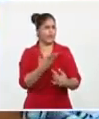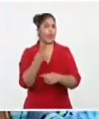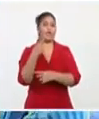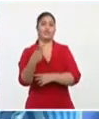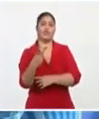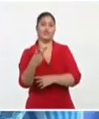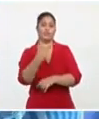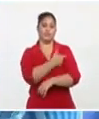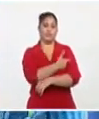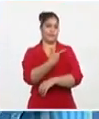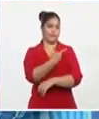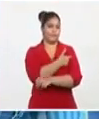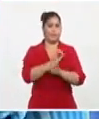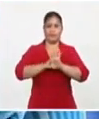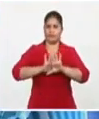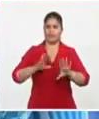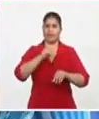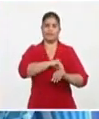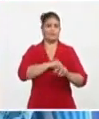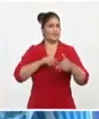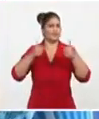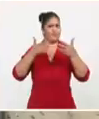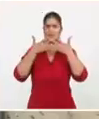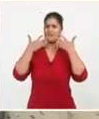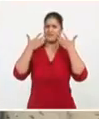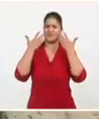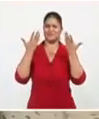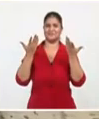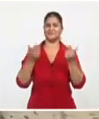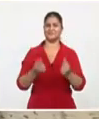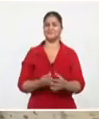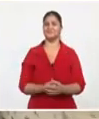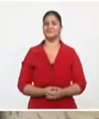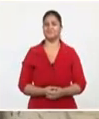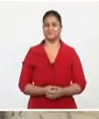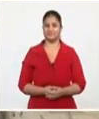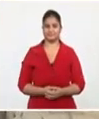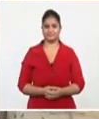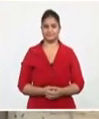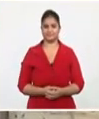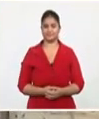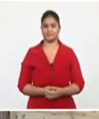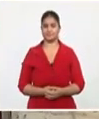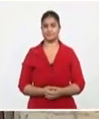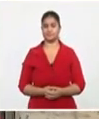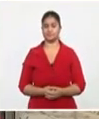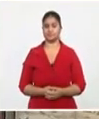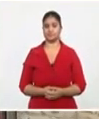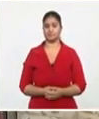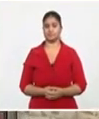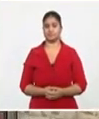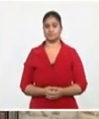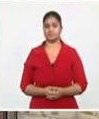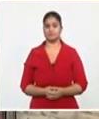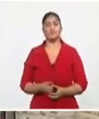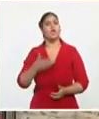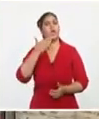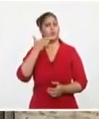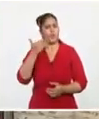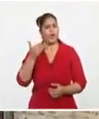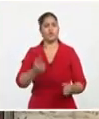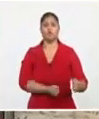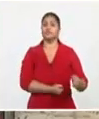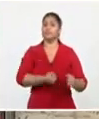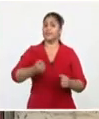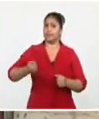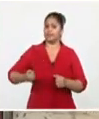que sí? No me he sentido nada, contento, bien, sabroso. ¿Usted cree que quiere que esto no resulte? Que este sacrificio sea